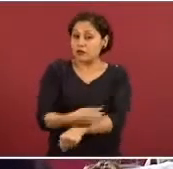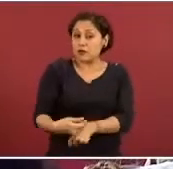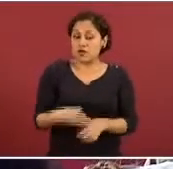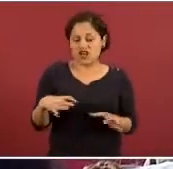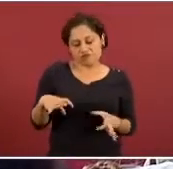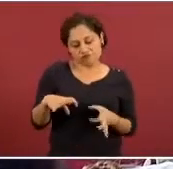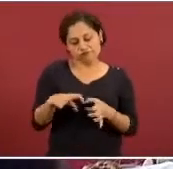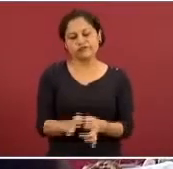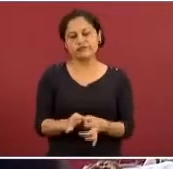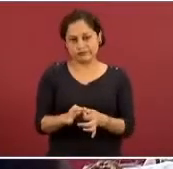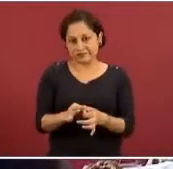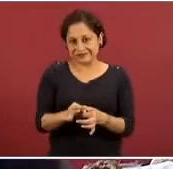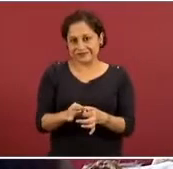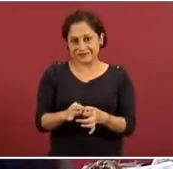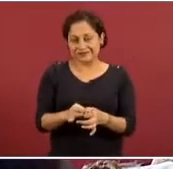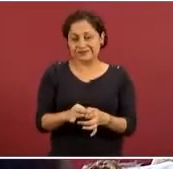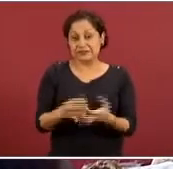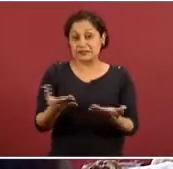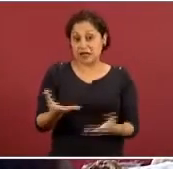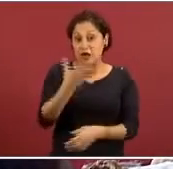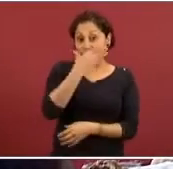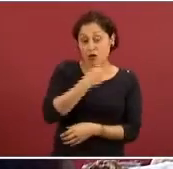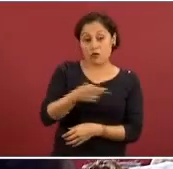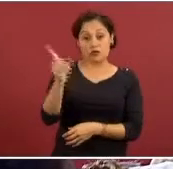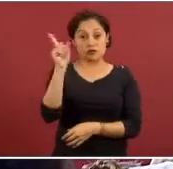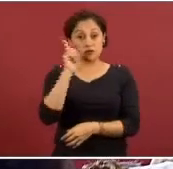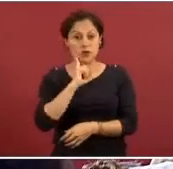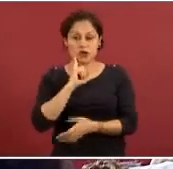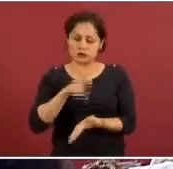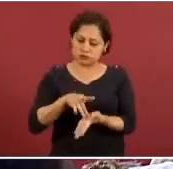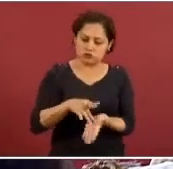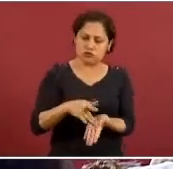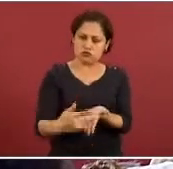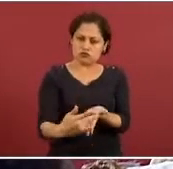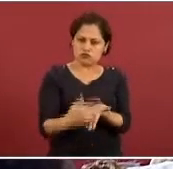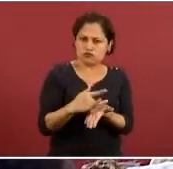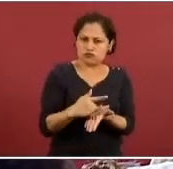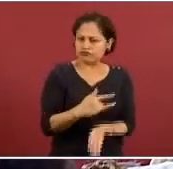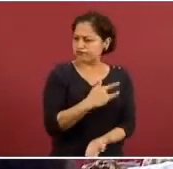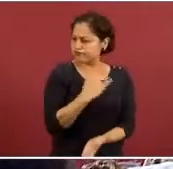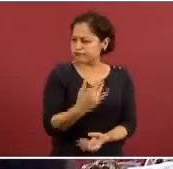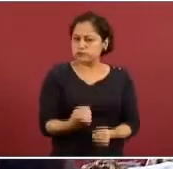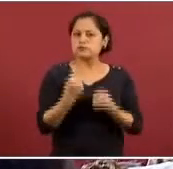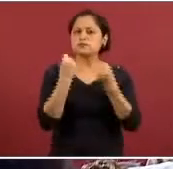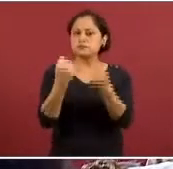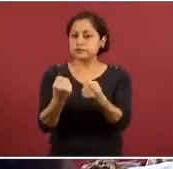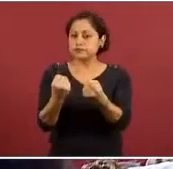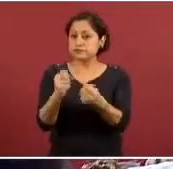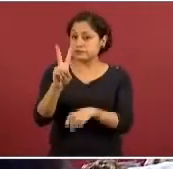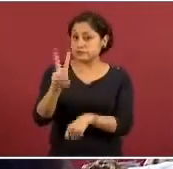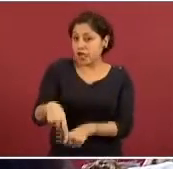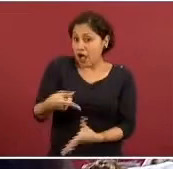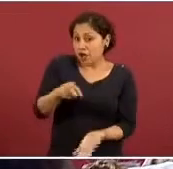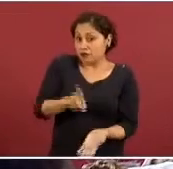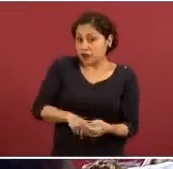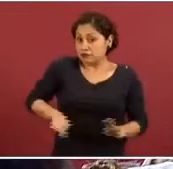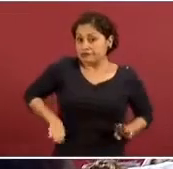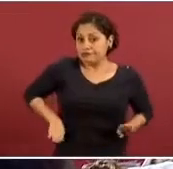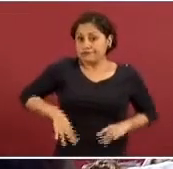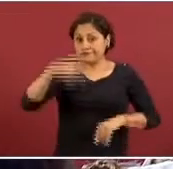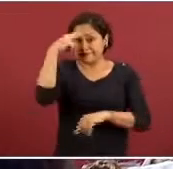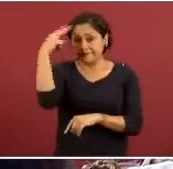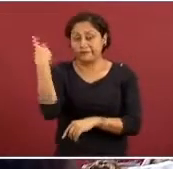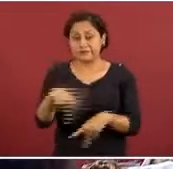y las mexicanas de ser solidarias en estos momentos tan difíciles. Tenemos una historia de eso que ha